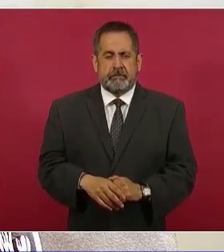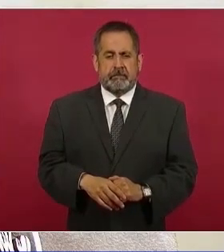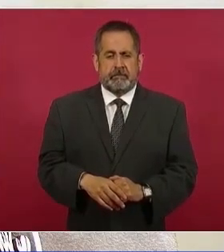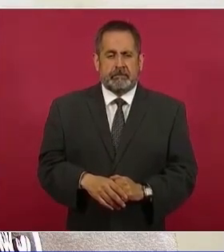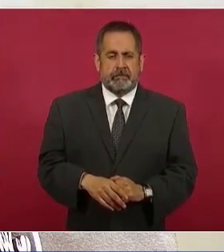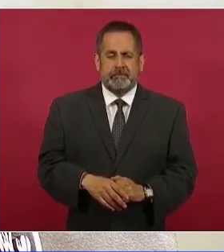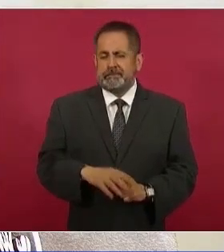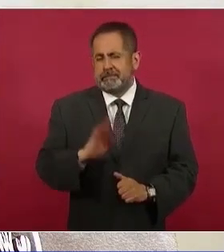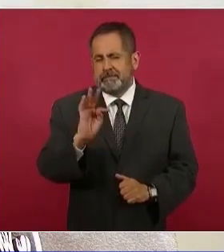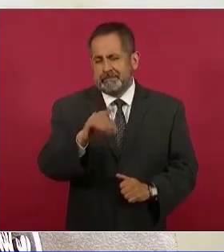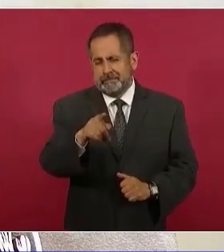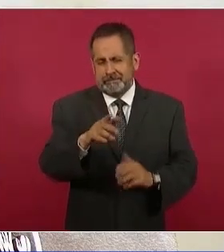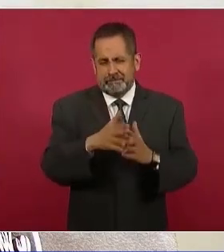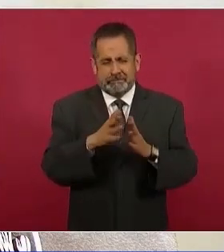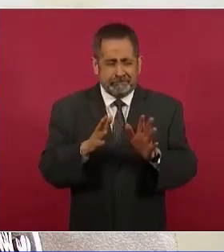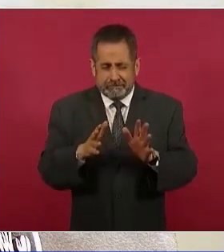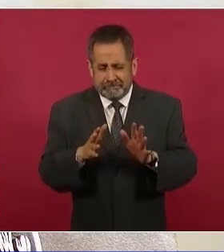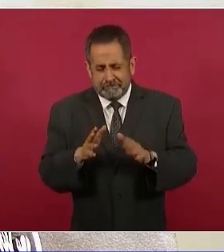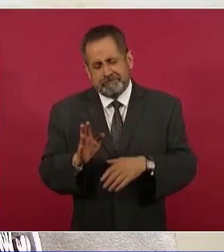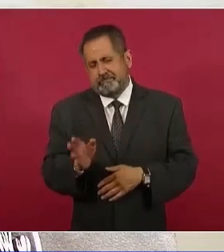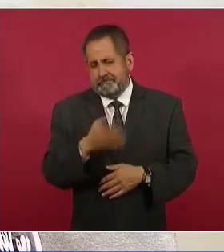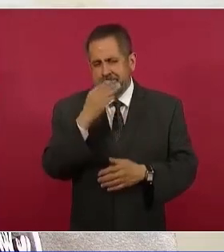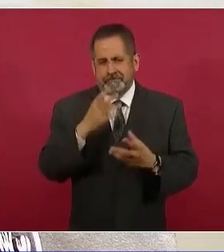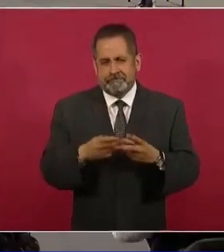A lo mejor lo encuentran, si no, nos vamos.